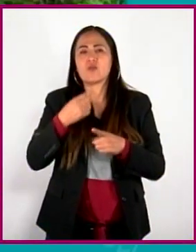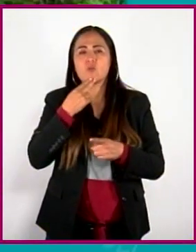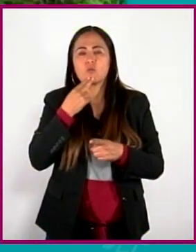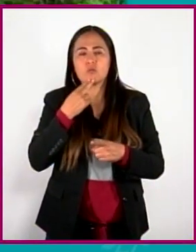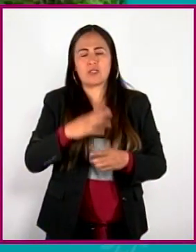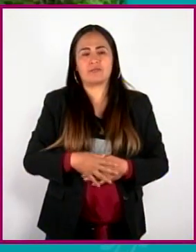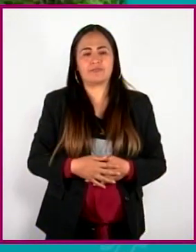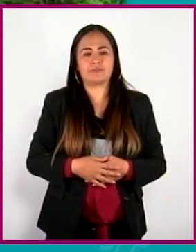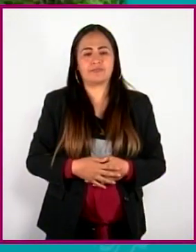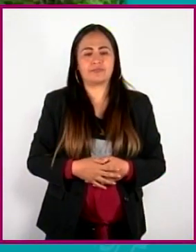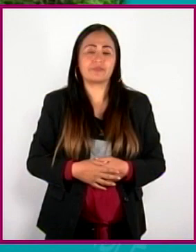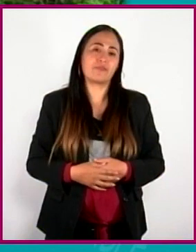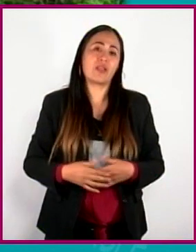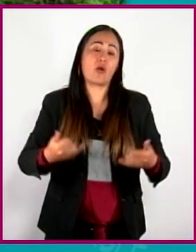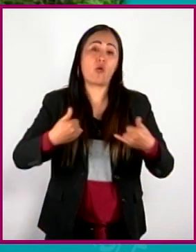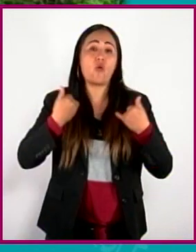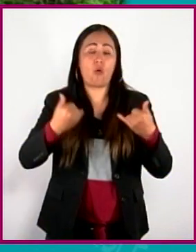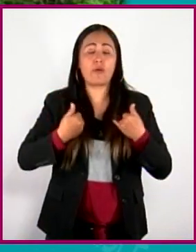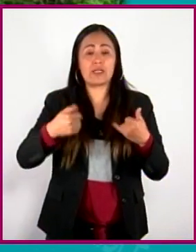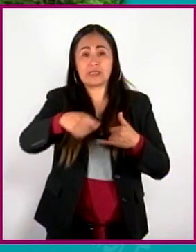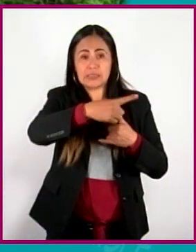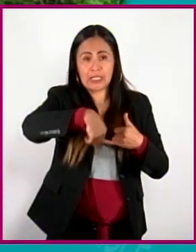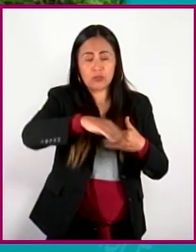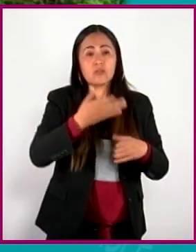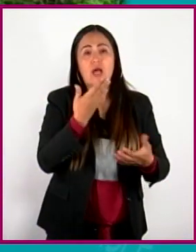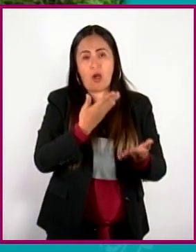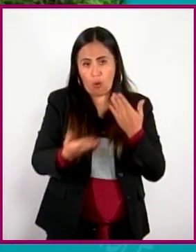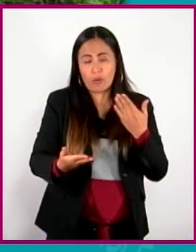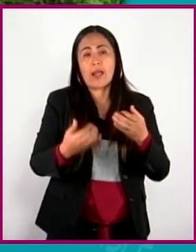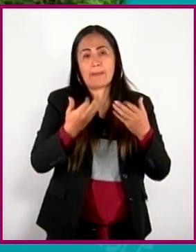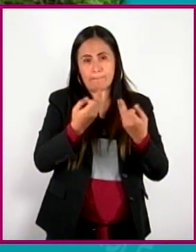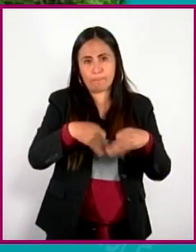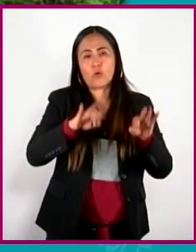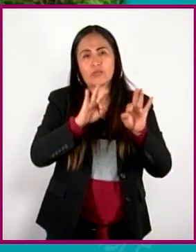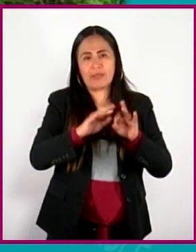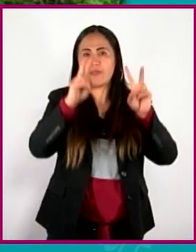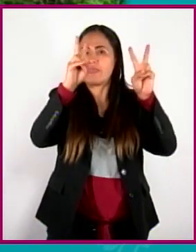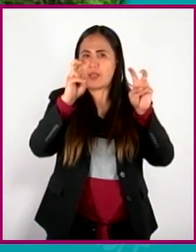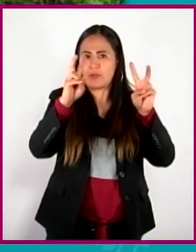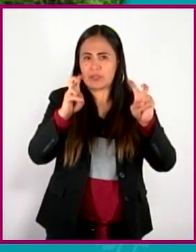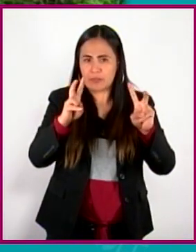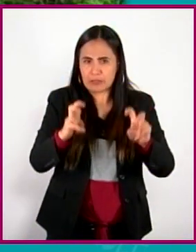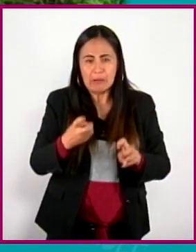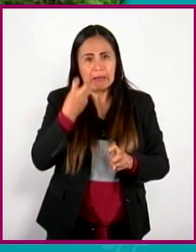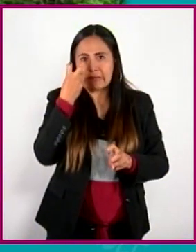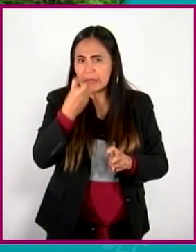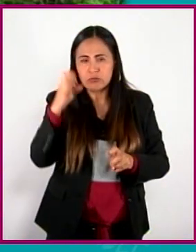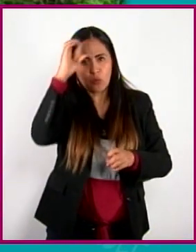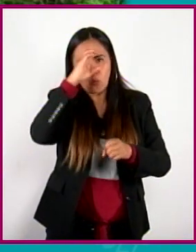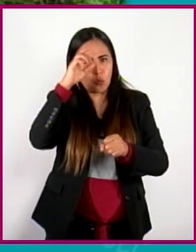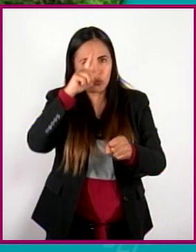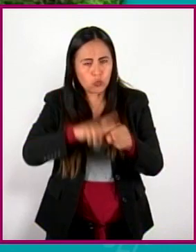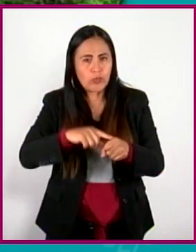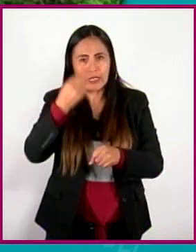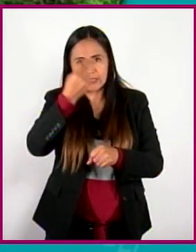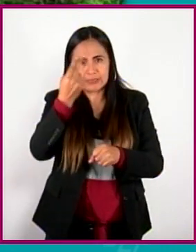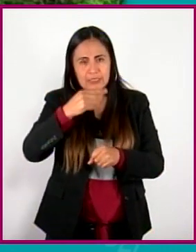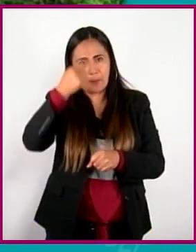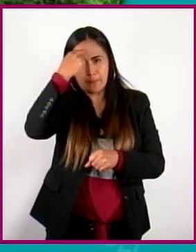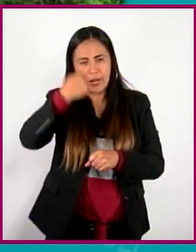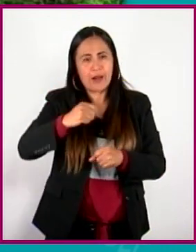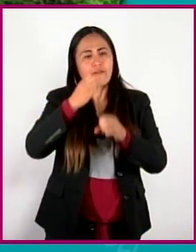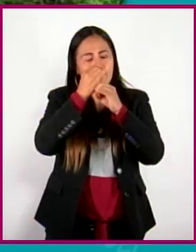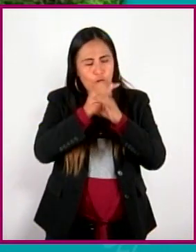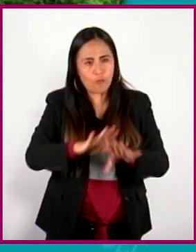Para los jóvenes es muy importante hoy día que sepan de estos temas porque forman parte del bagaje cultural que se necesita para ser un ciudadano